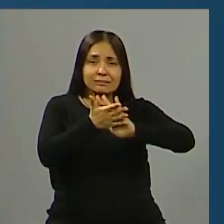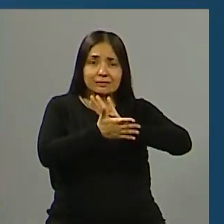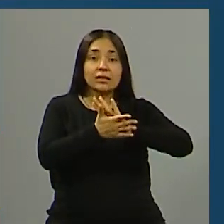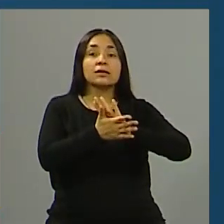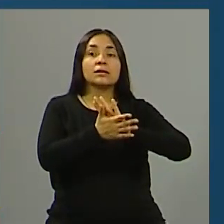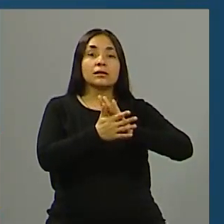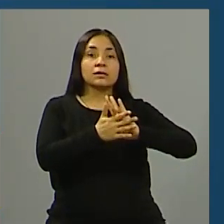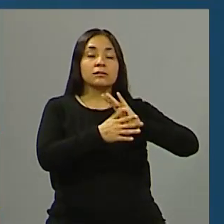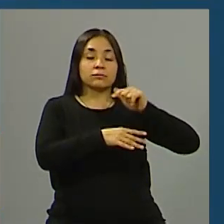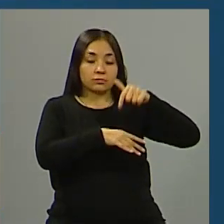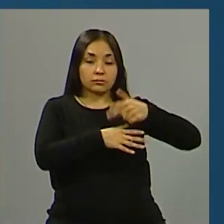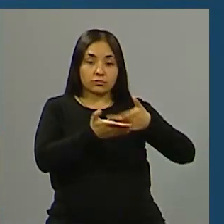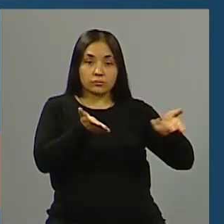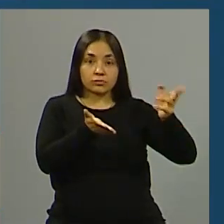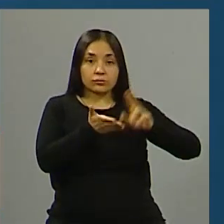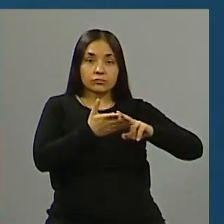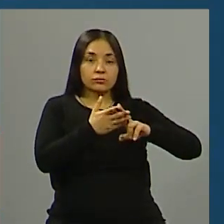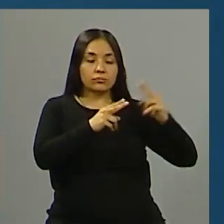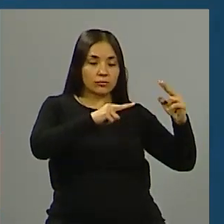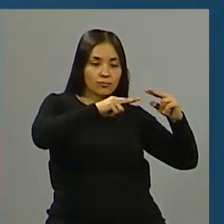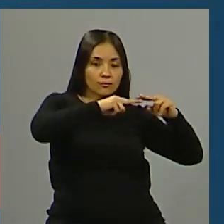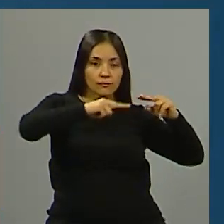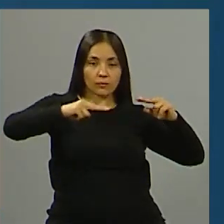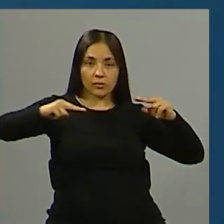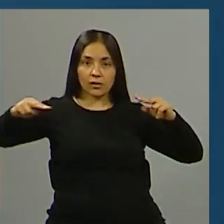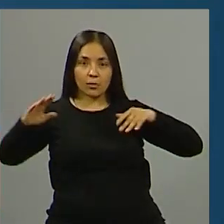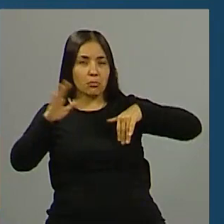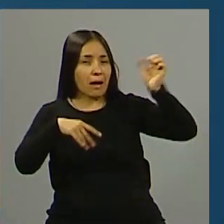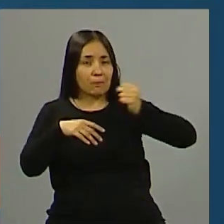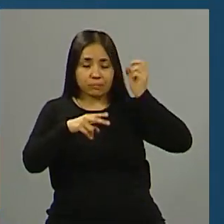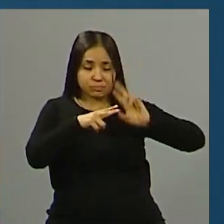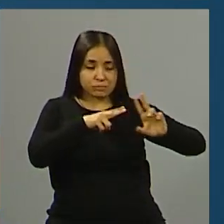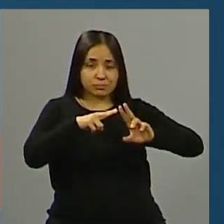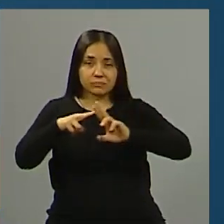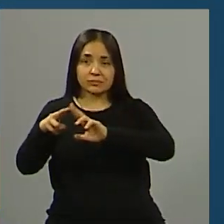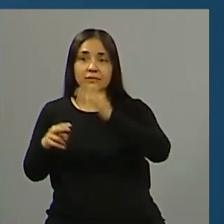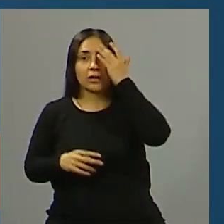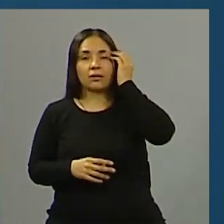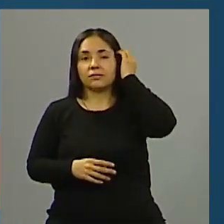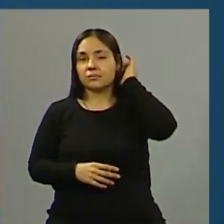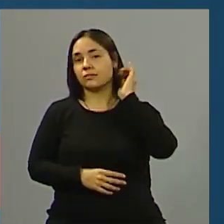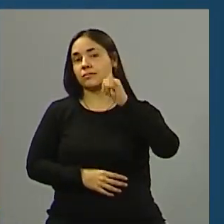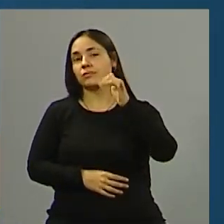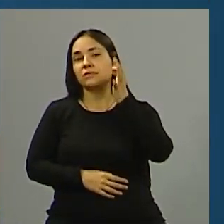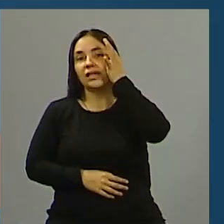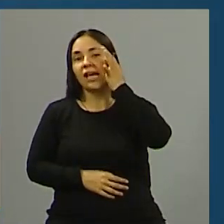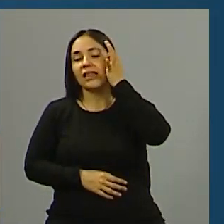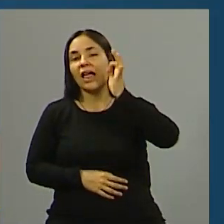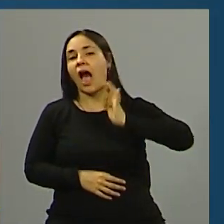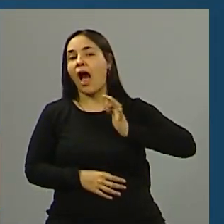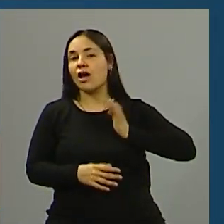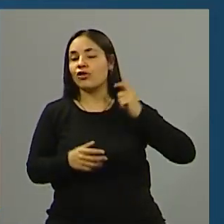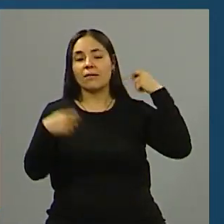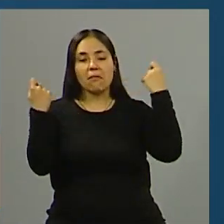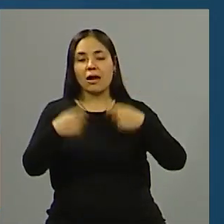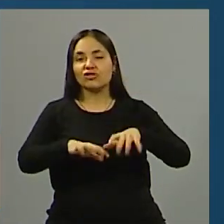Porque significa volver a hacer una traza más que importante. Sí, fueron más de 30 años de desinversión.